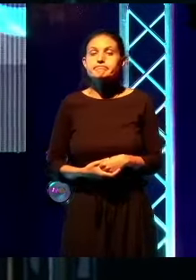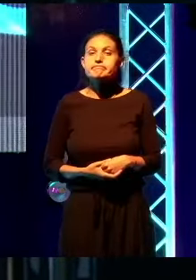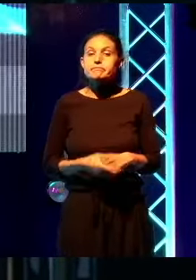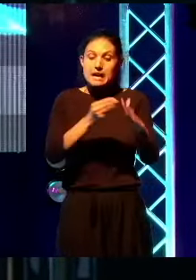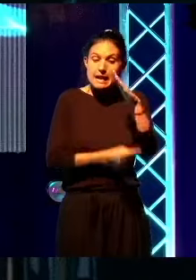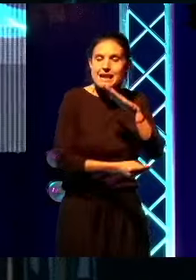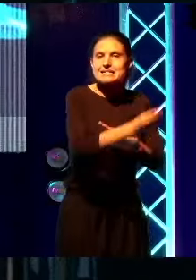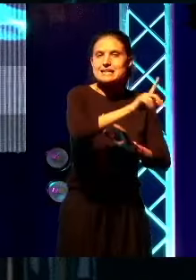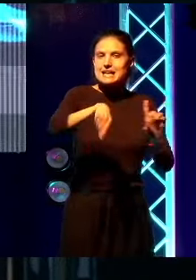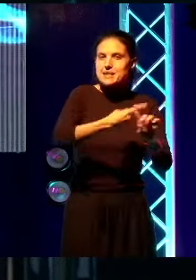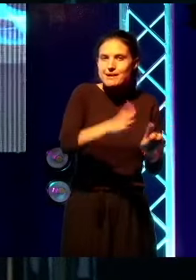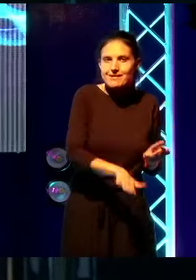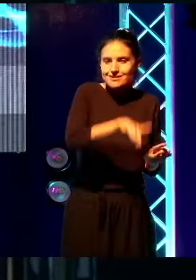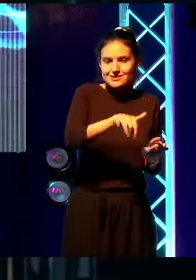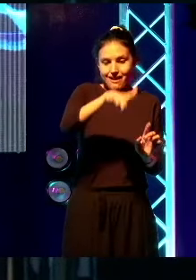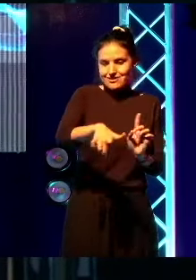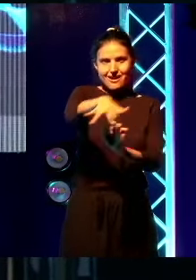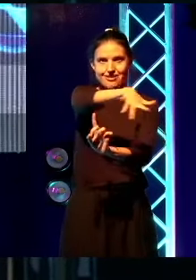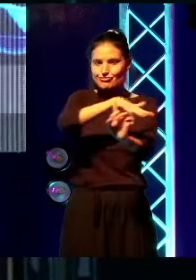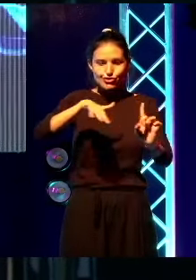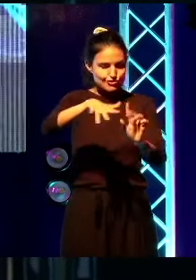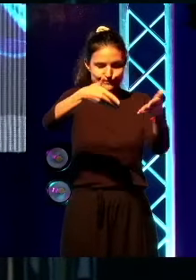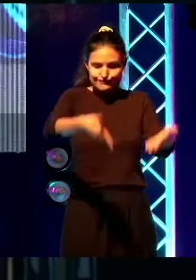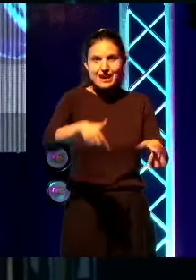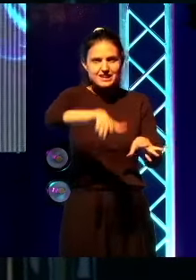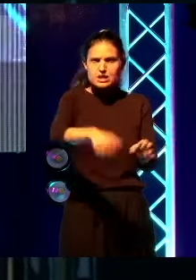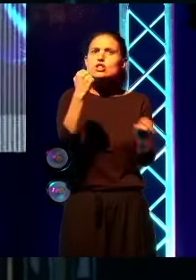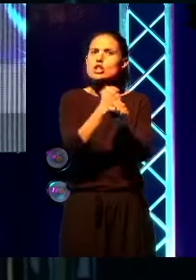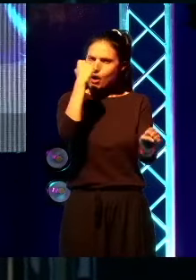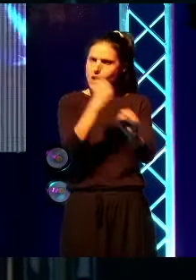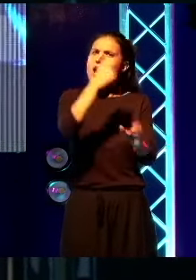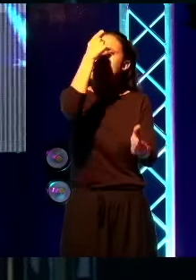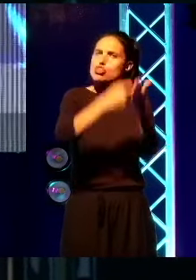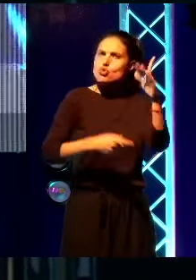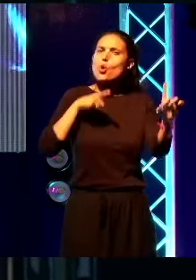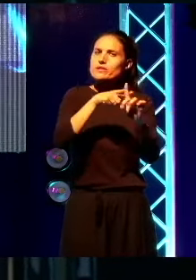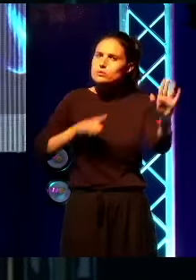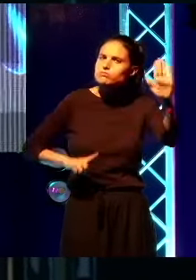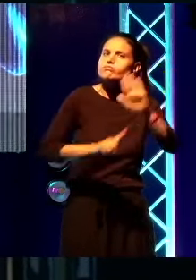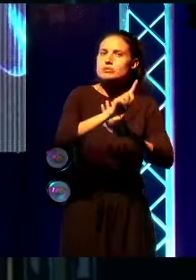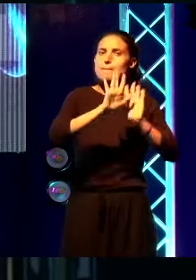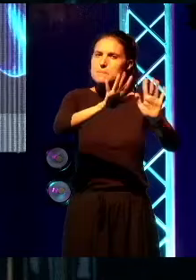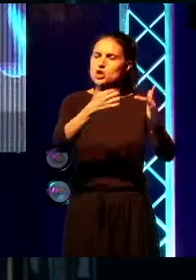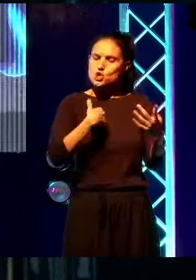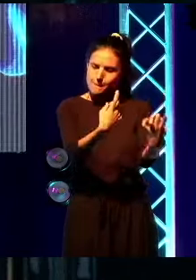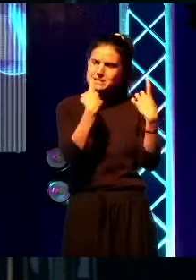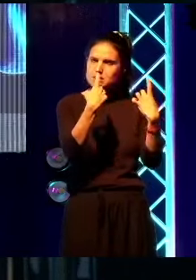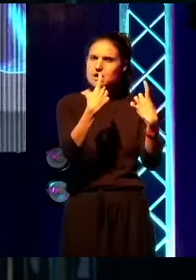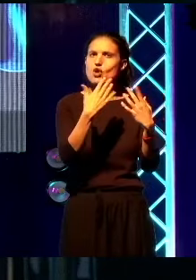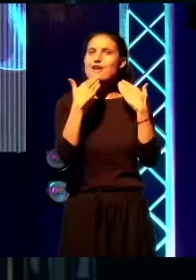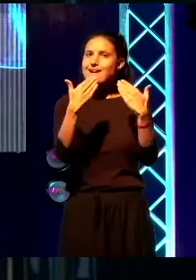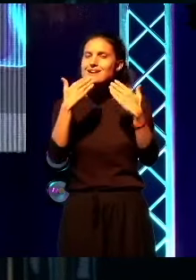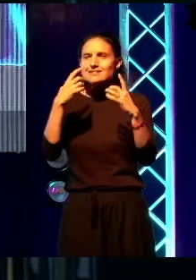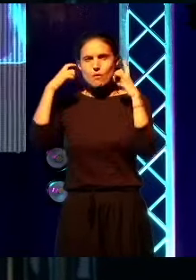Nacer y crecer en un entorno como este, donde se trabaja muy duro para salir adelante, me ha enseñado que con esfuerzo